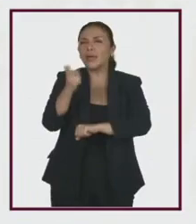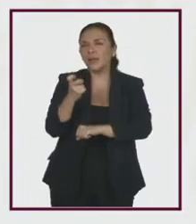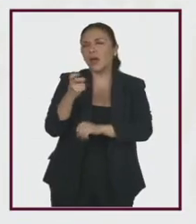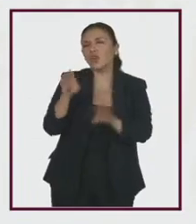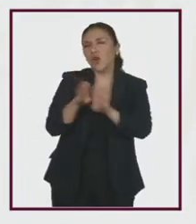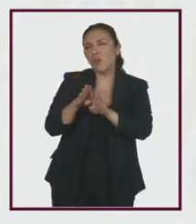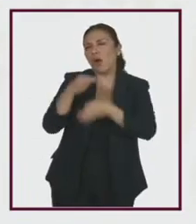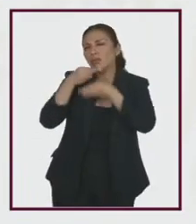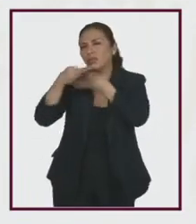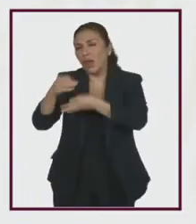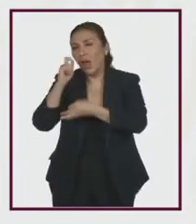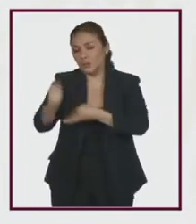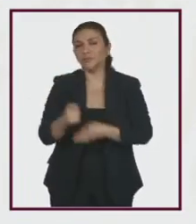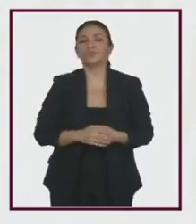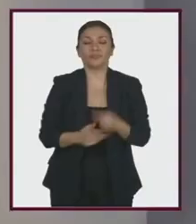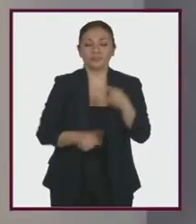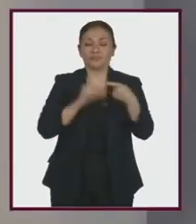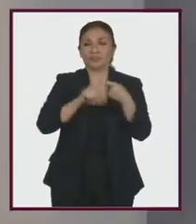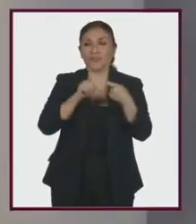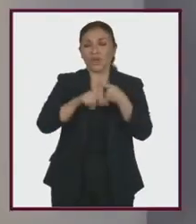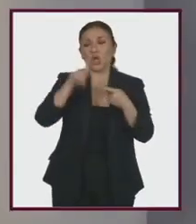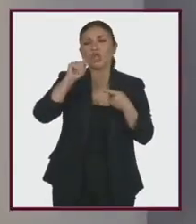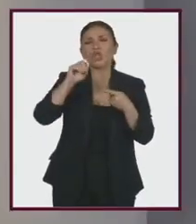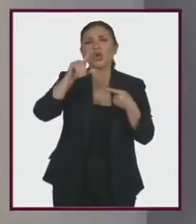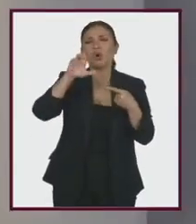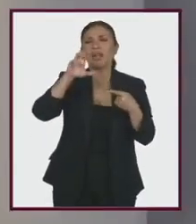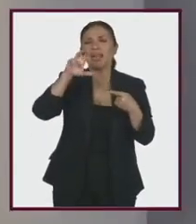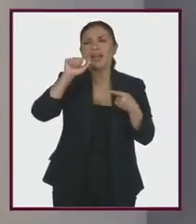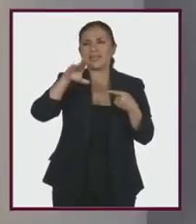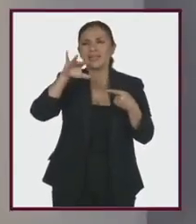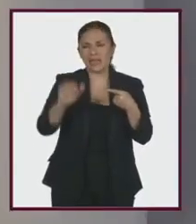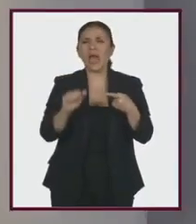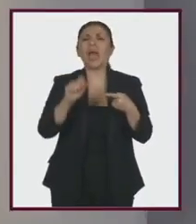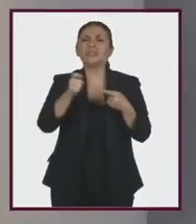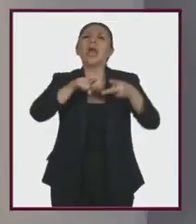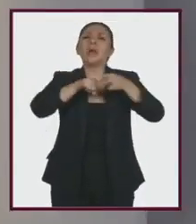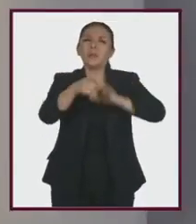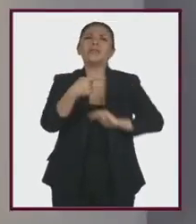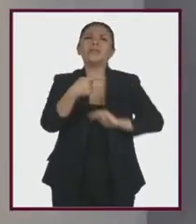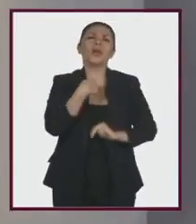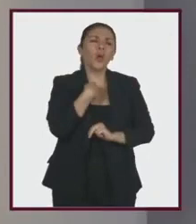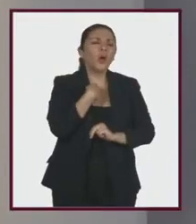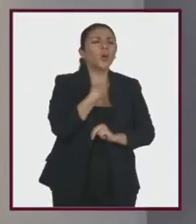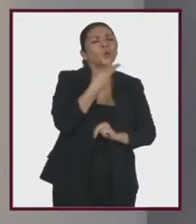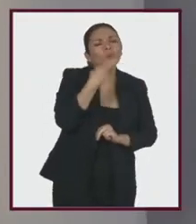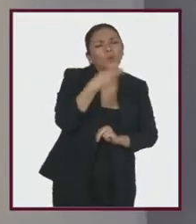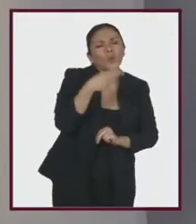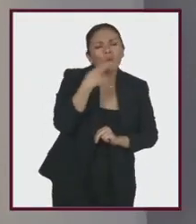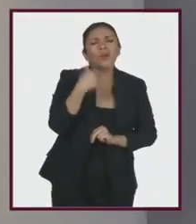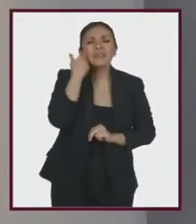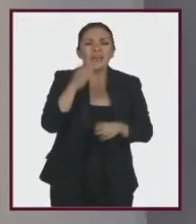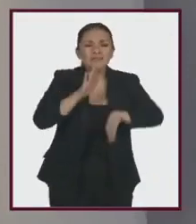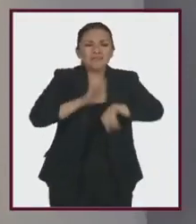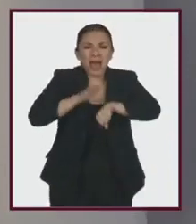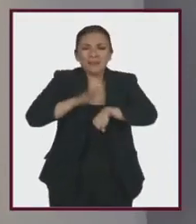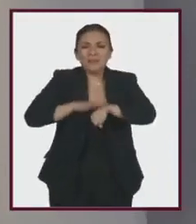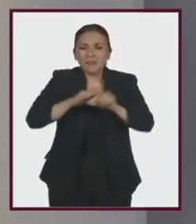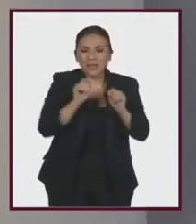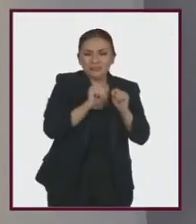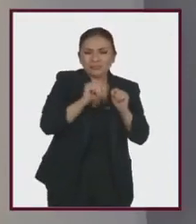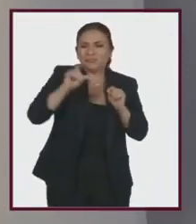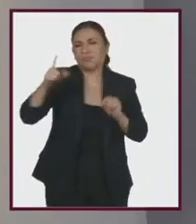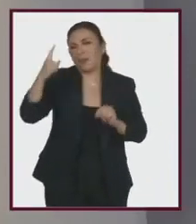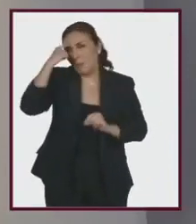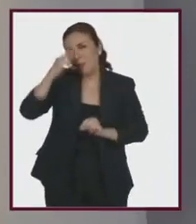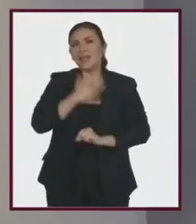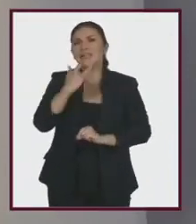cosas específicas. La tolerancia, que quiere decir que yo empiezo a consumir y cada vez necesito consumir más para tener el efecto